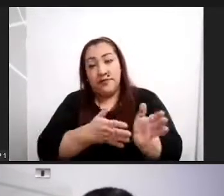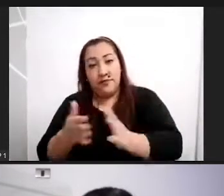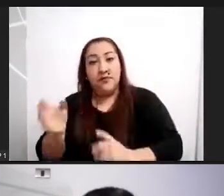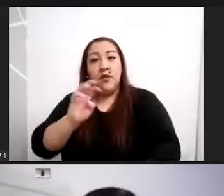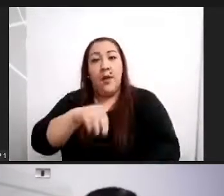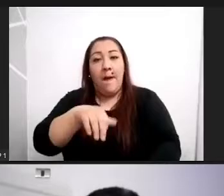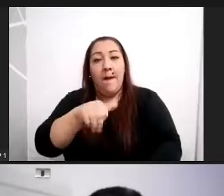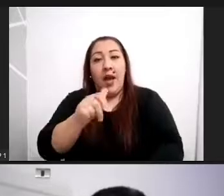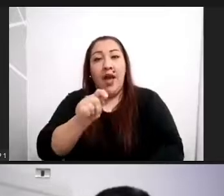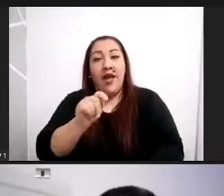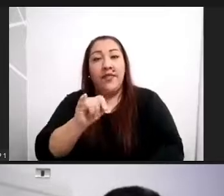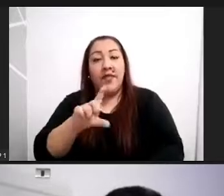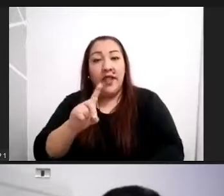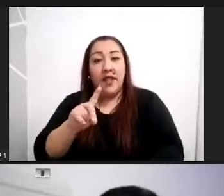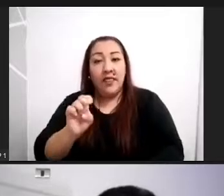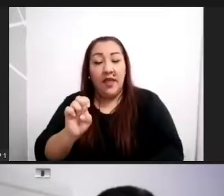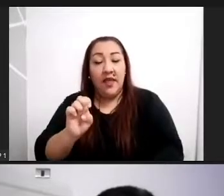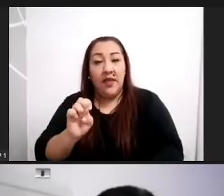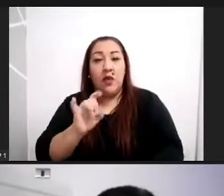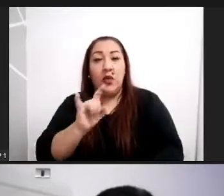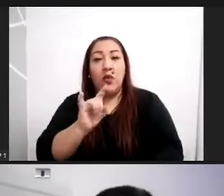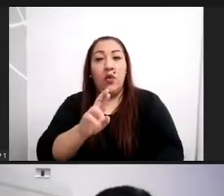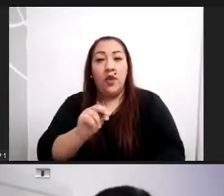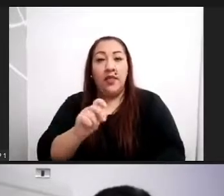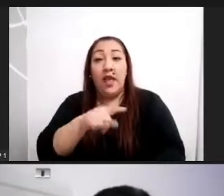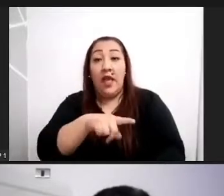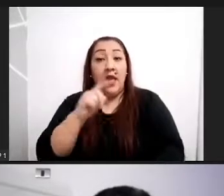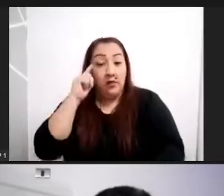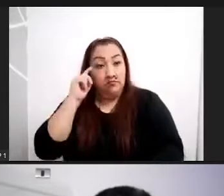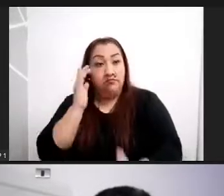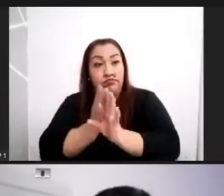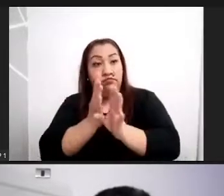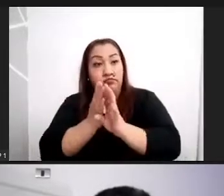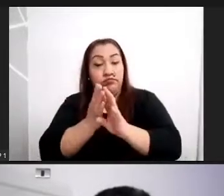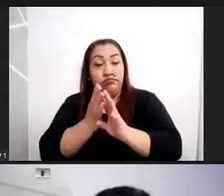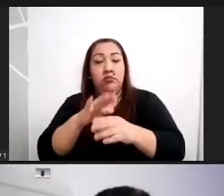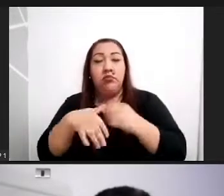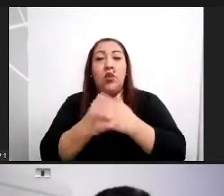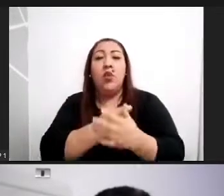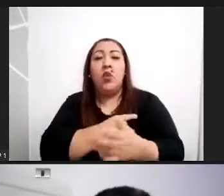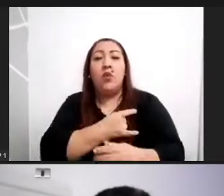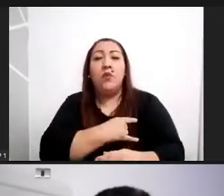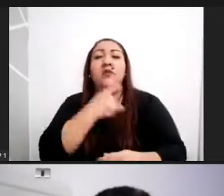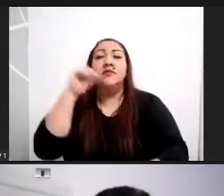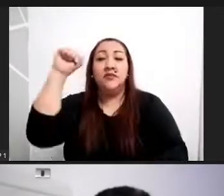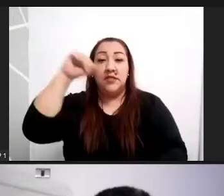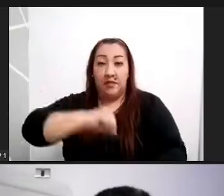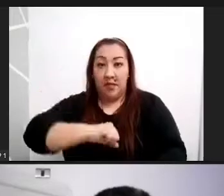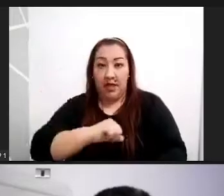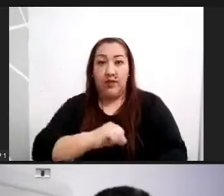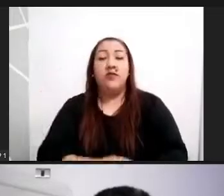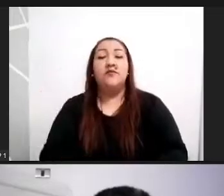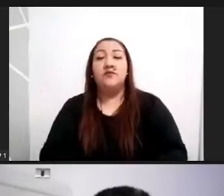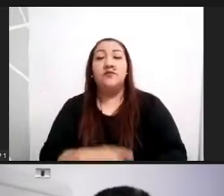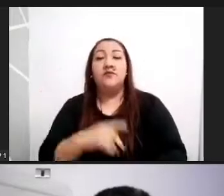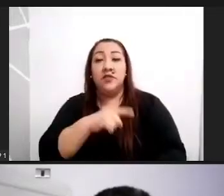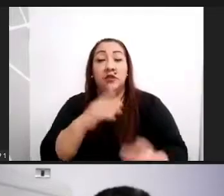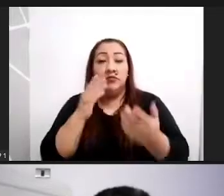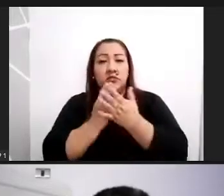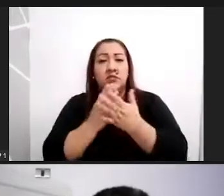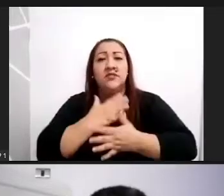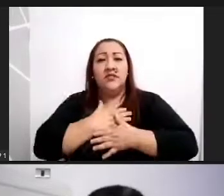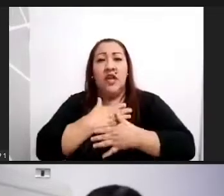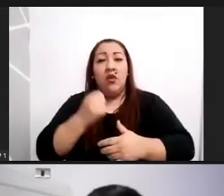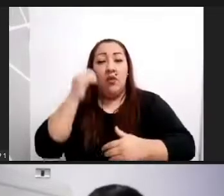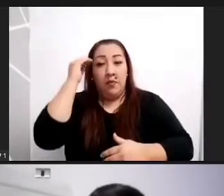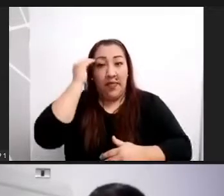Matilde Ureta de Kaplansky, psicoanalista por la Universidad Nacional Mayor de San Marcos y magíster en Salud Mental,